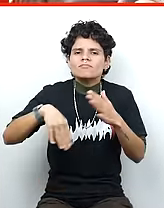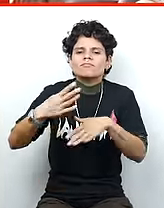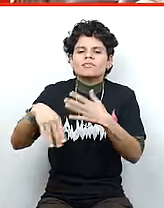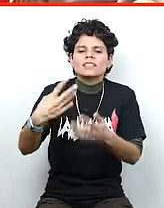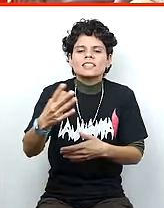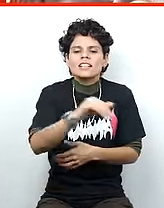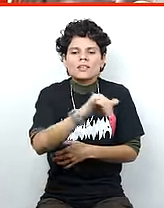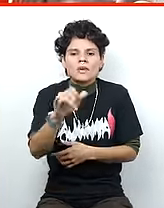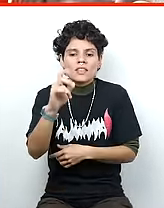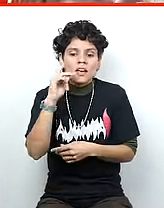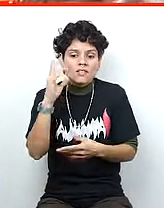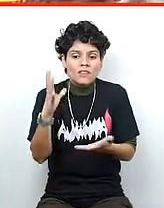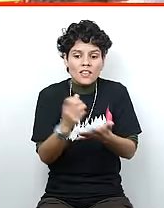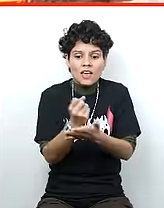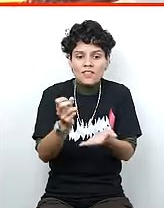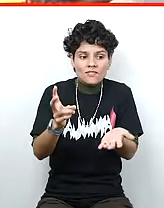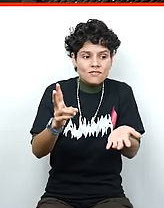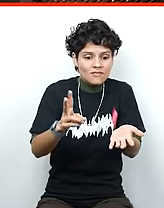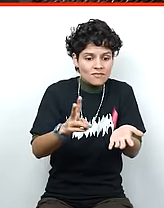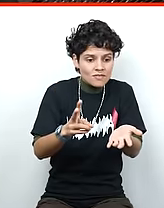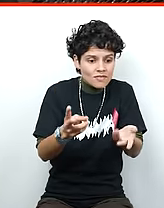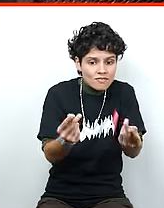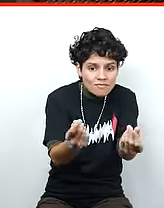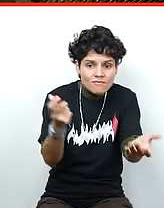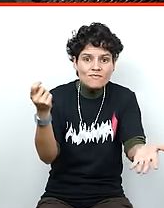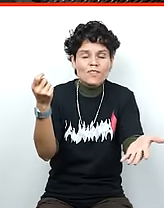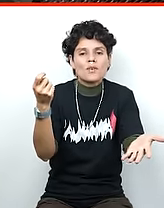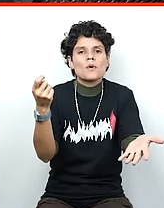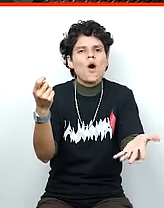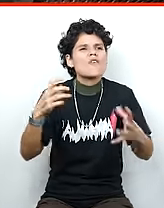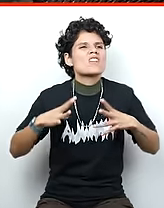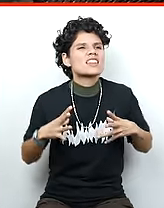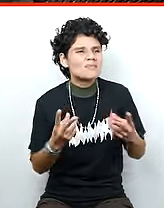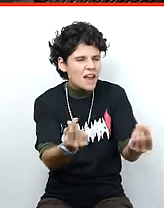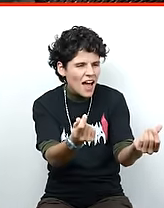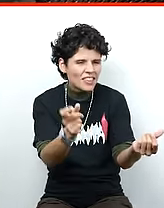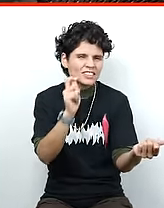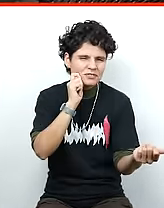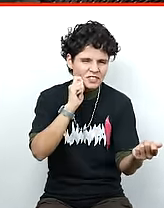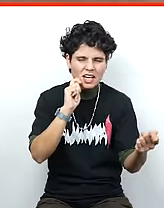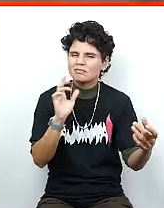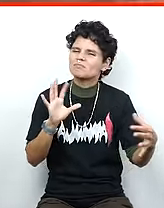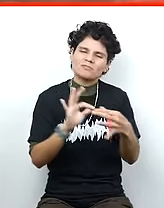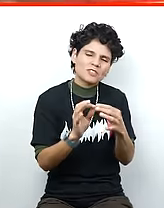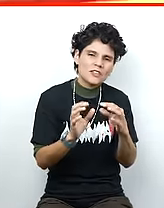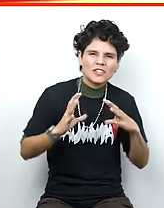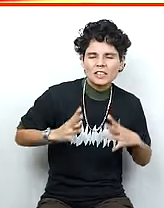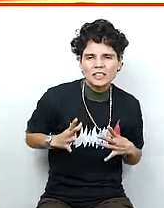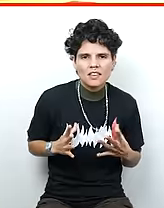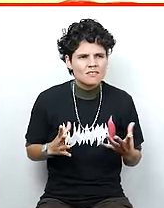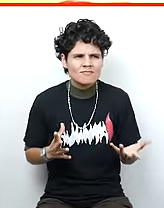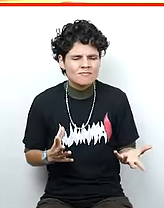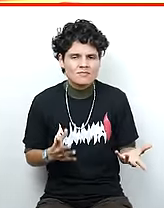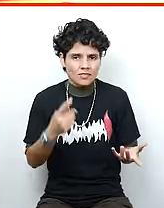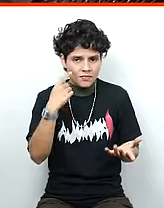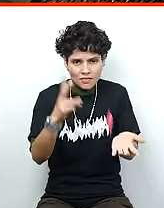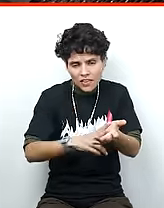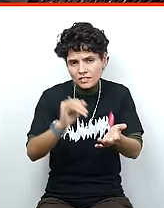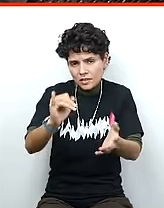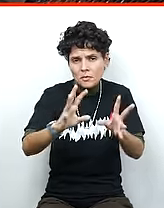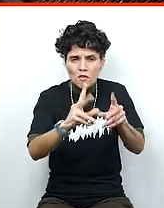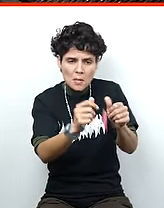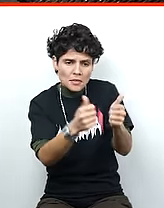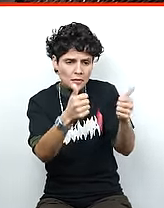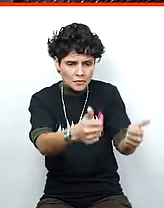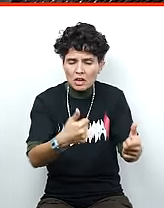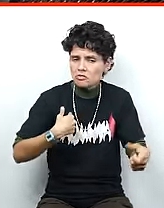día que no compra la felicidad, pues es verdad. Siempre yo decía, ¿cómo no va a comprar la felicidad? No te miento, yo estoy contento, tengo mi familia bien, hago